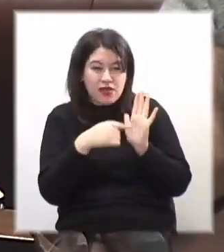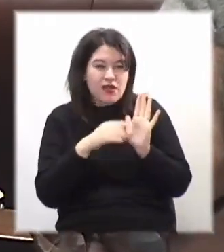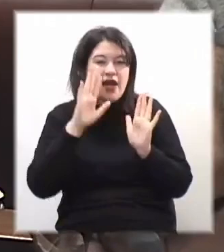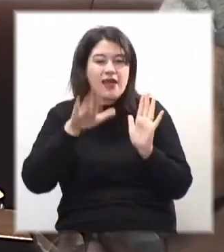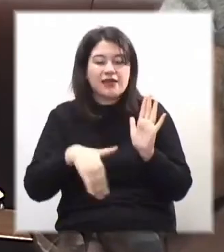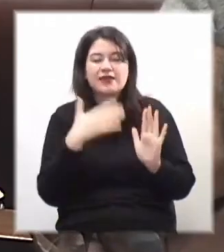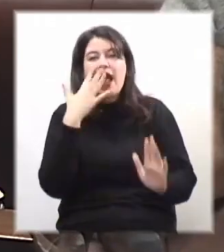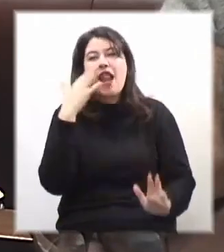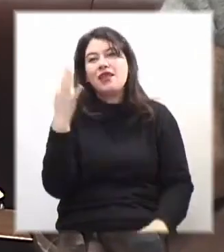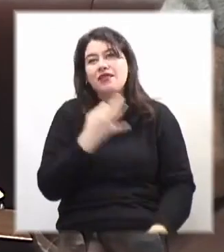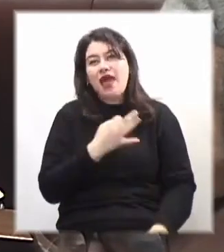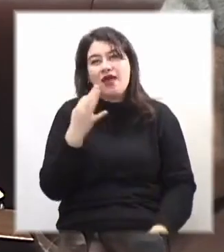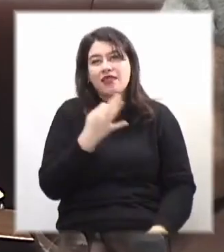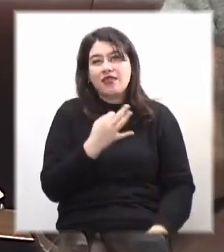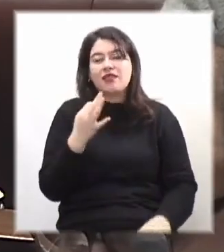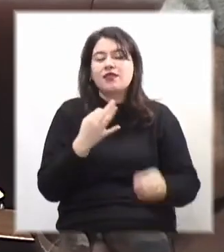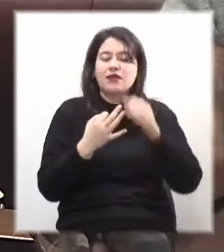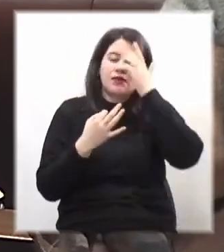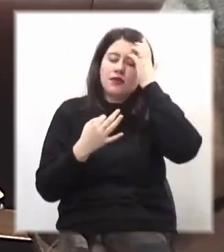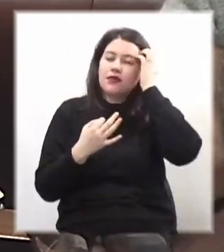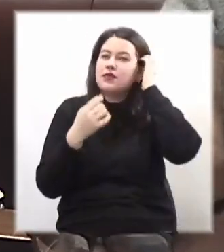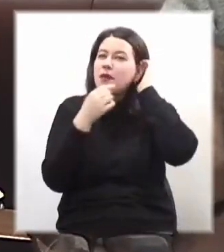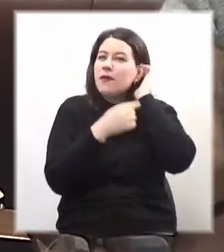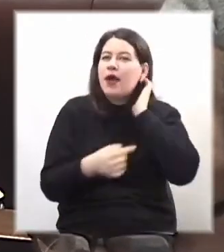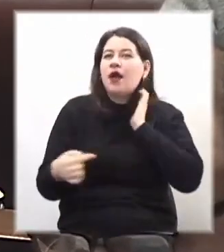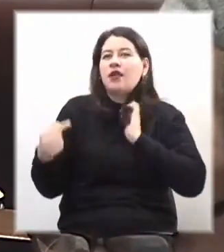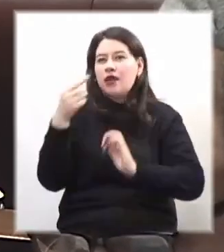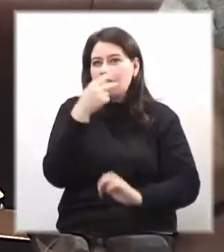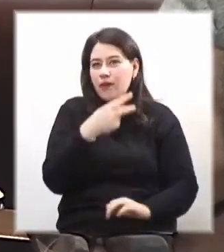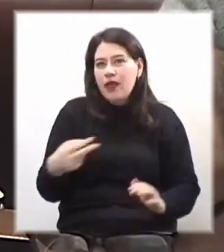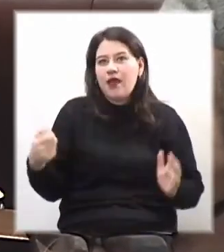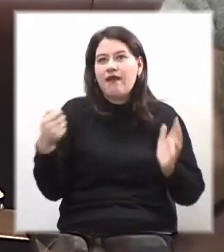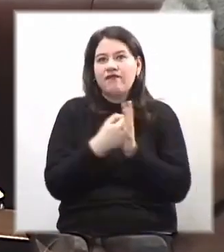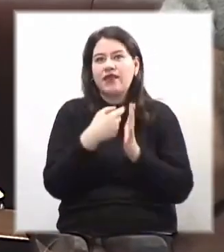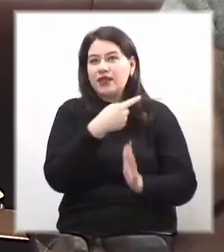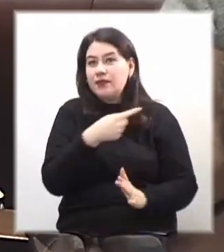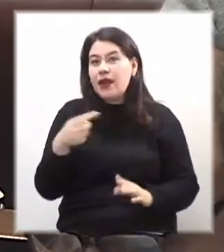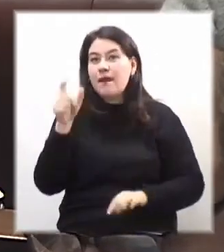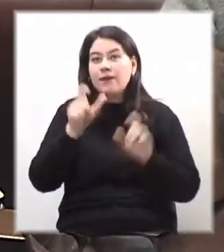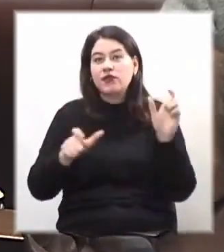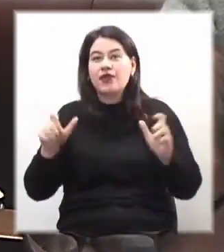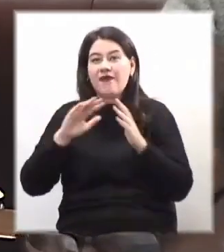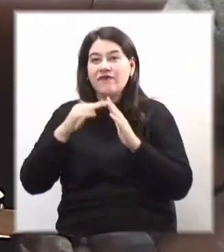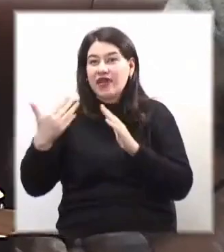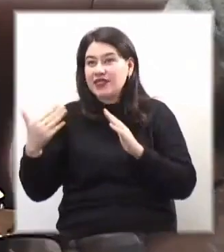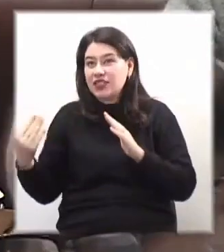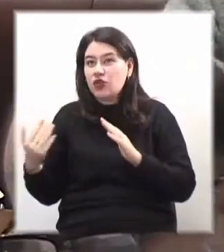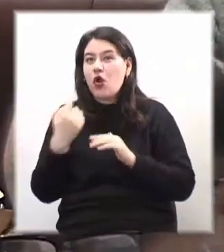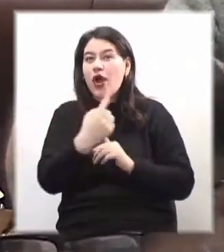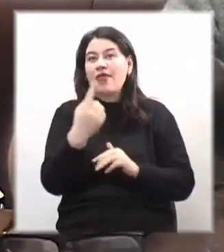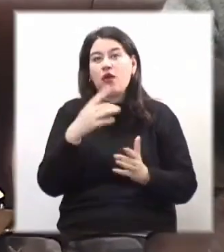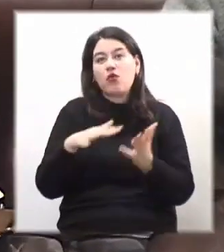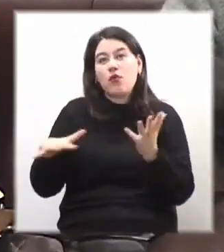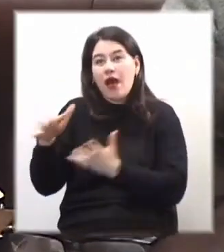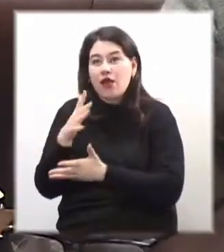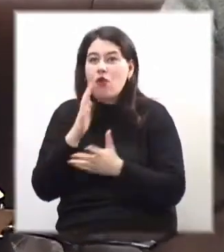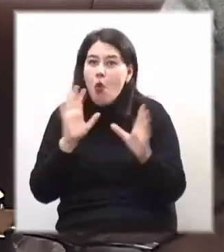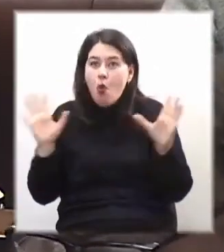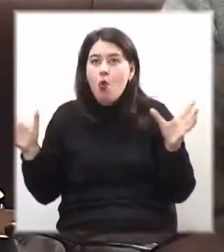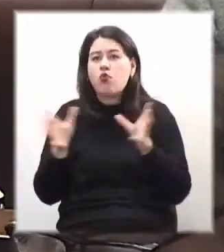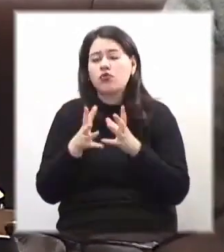realidad que nos dicen y que nos cuentan cada semana cada fin de semana los vecinos en cada uno de sus barrios cuando se juntan